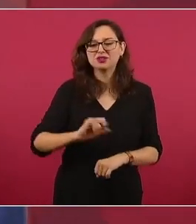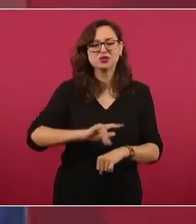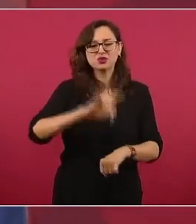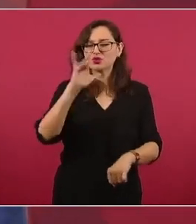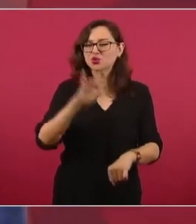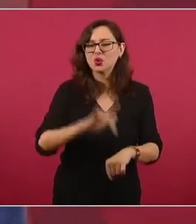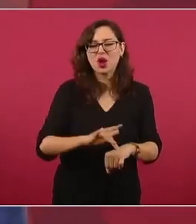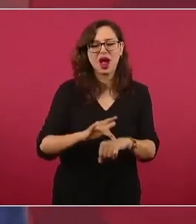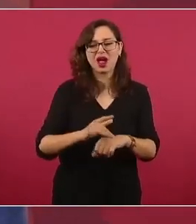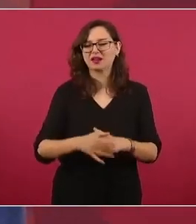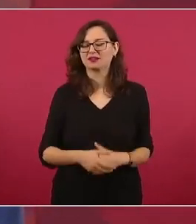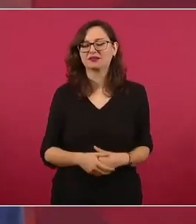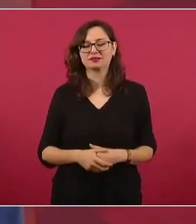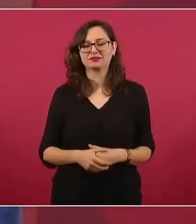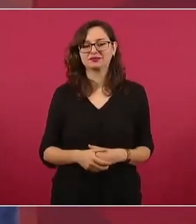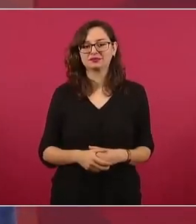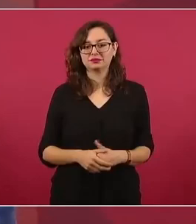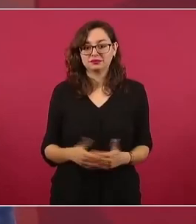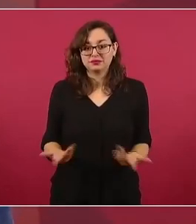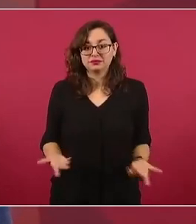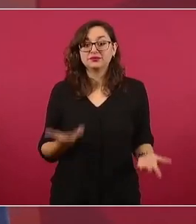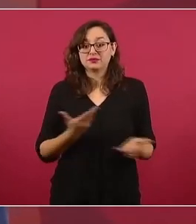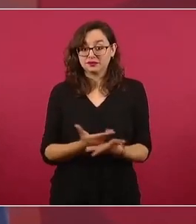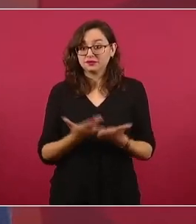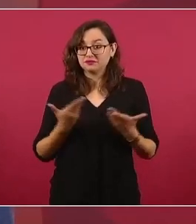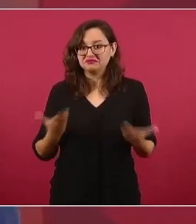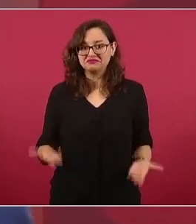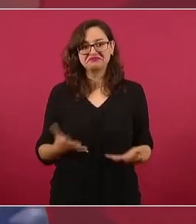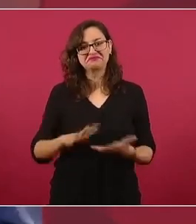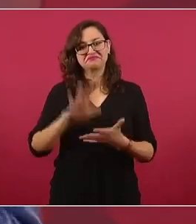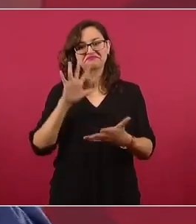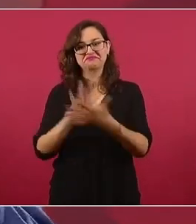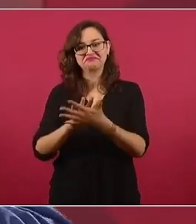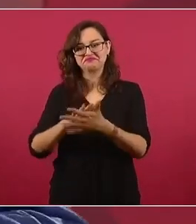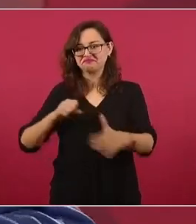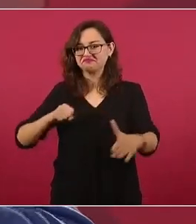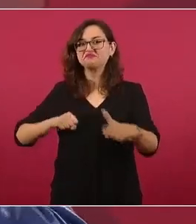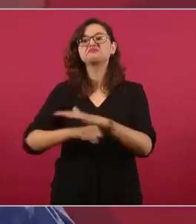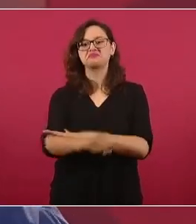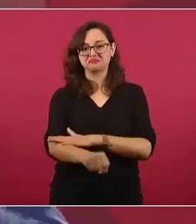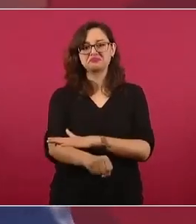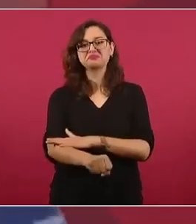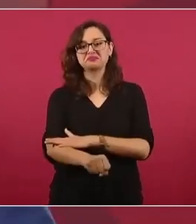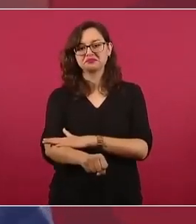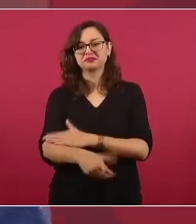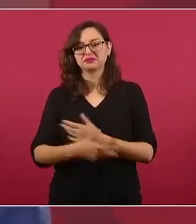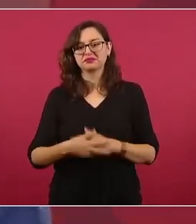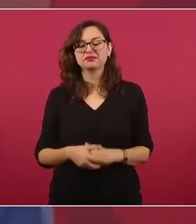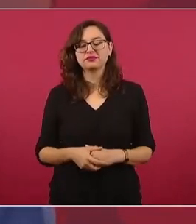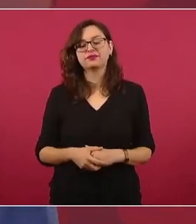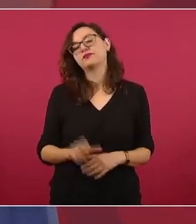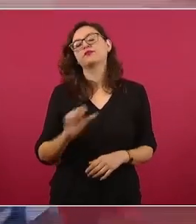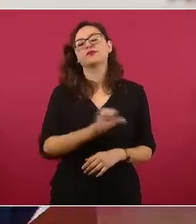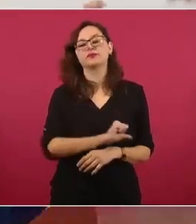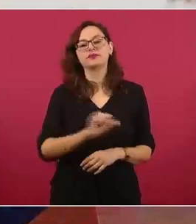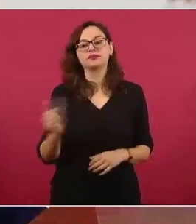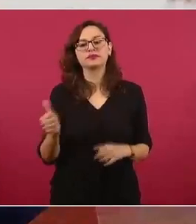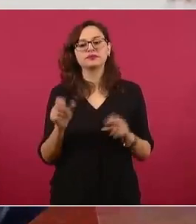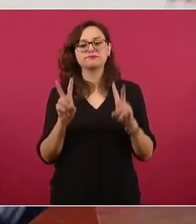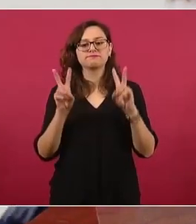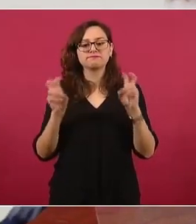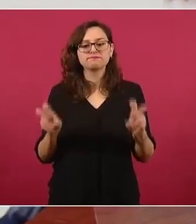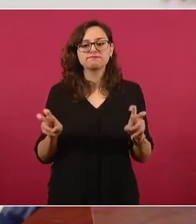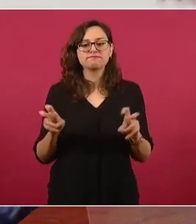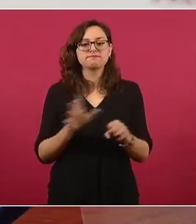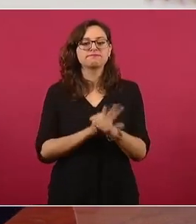si no se hubiesen dado estos cambios. Otra cuestión también que hay que tomar en cuenta es que ese